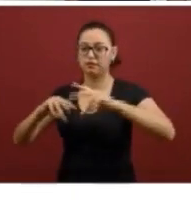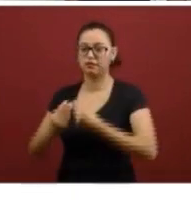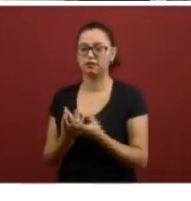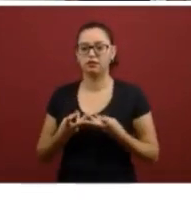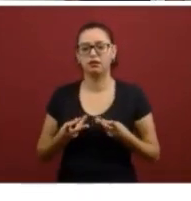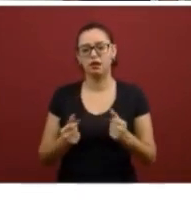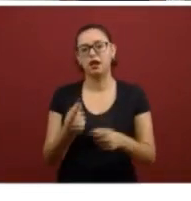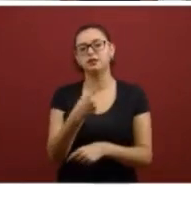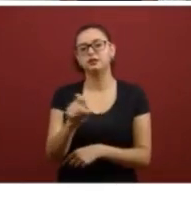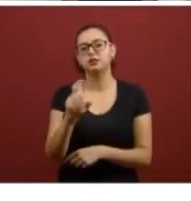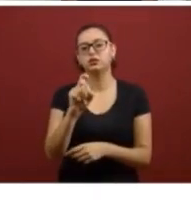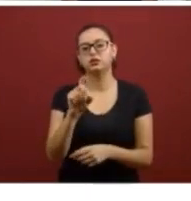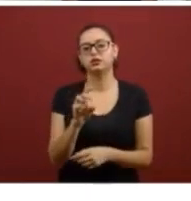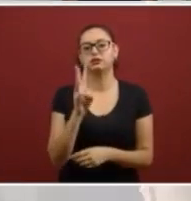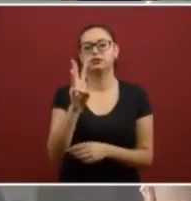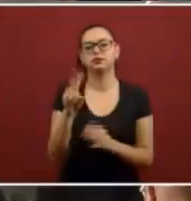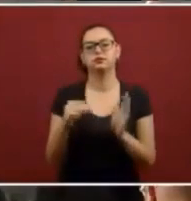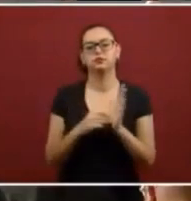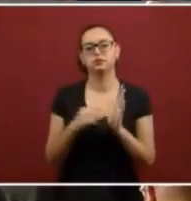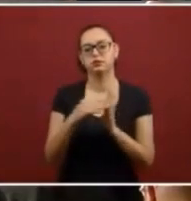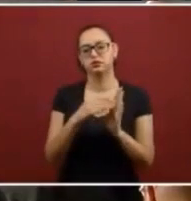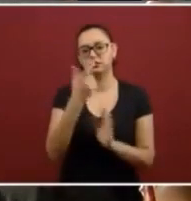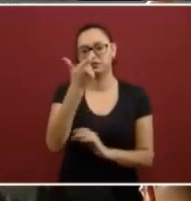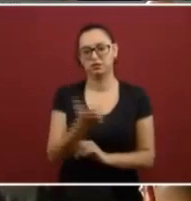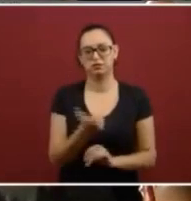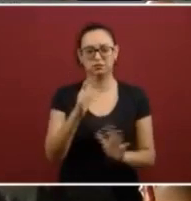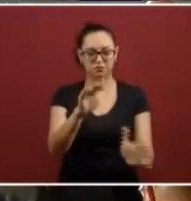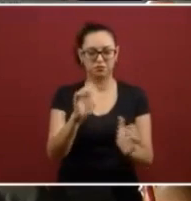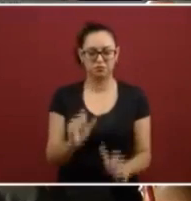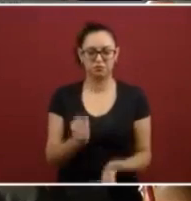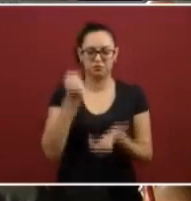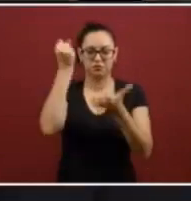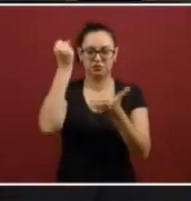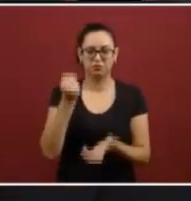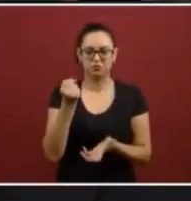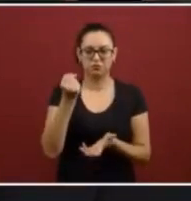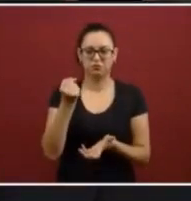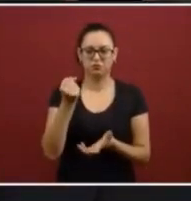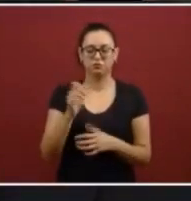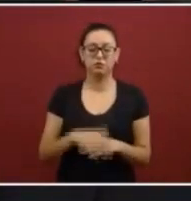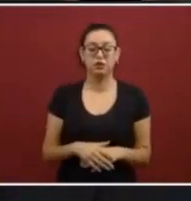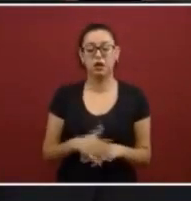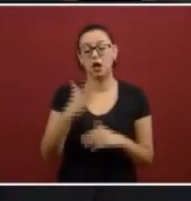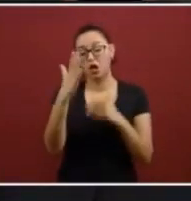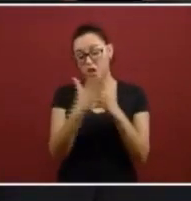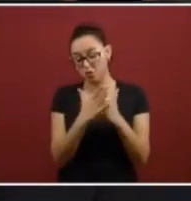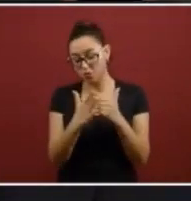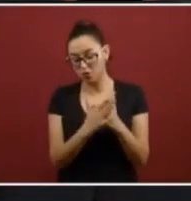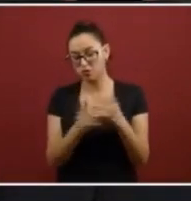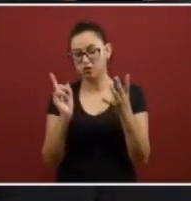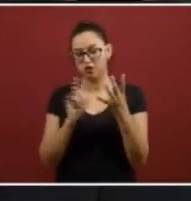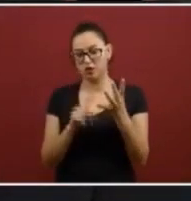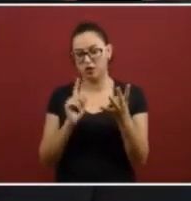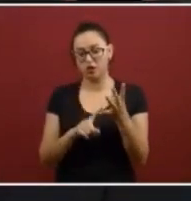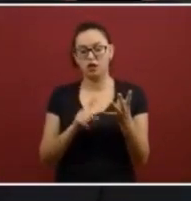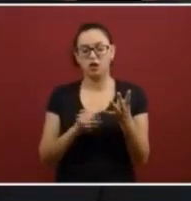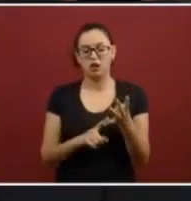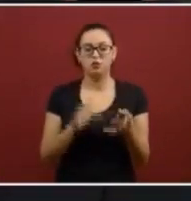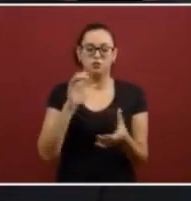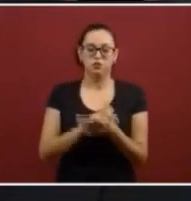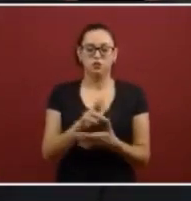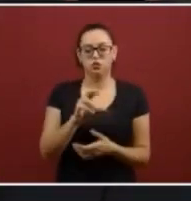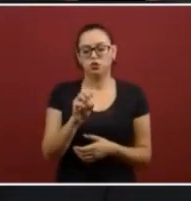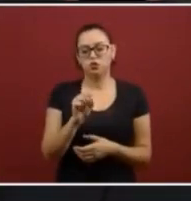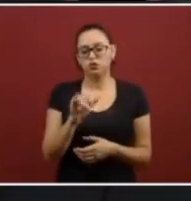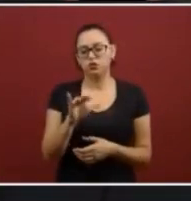aproximadamente 133 millones de pesos. Y vamos a 78 recuperar una million. cuarta que tiene el esposo de Rocío Orozco, y